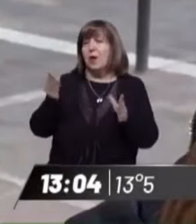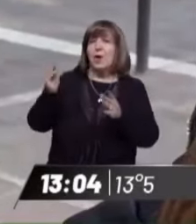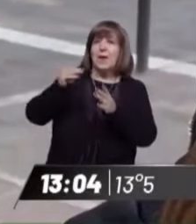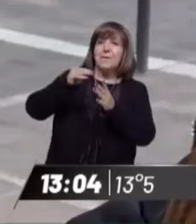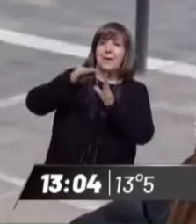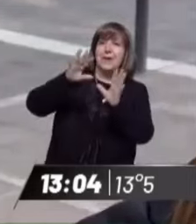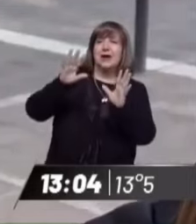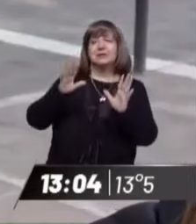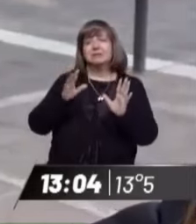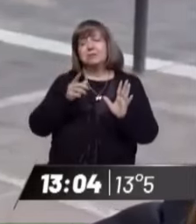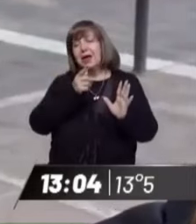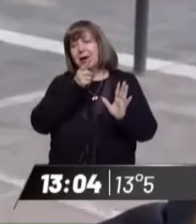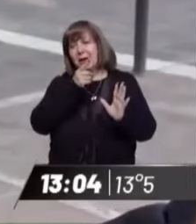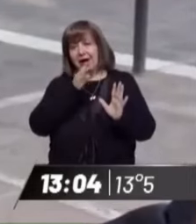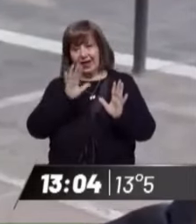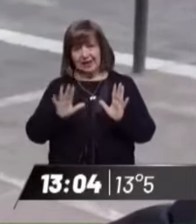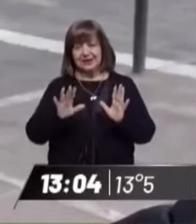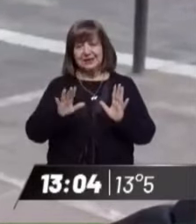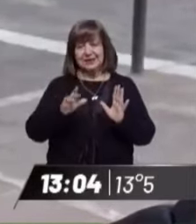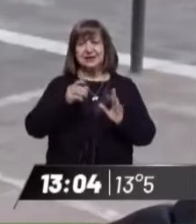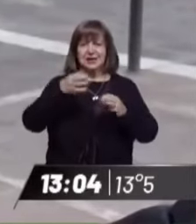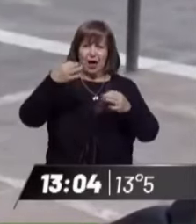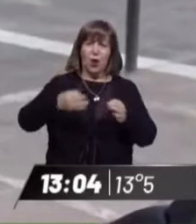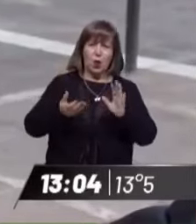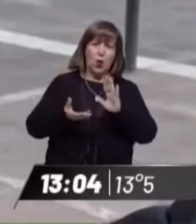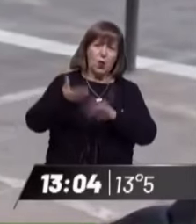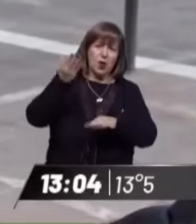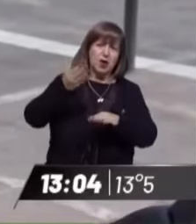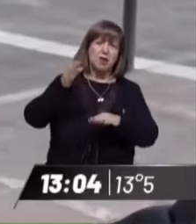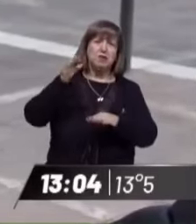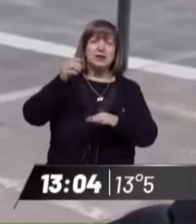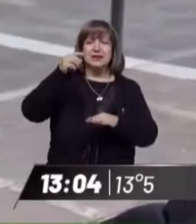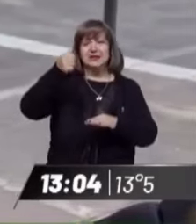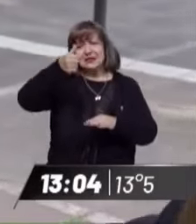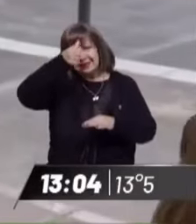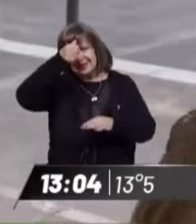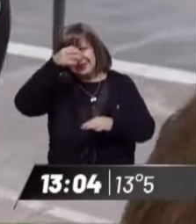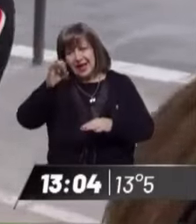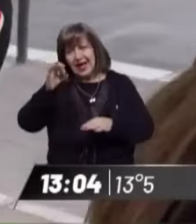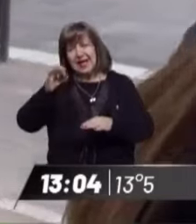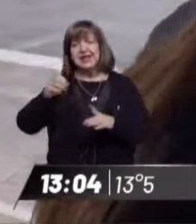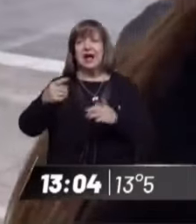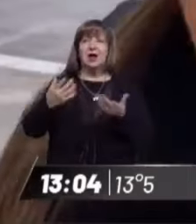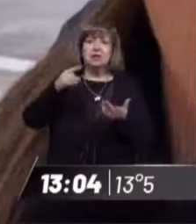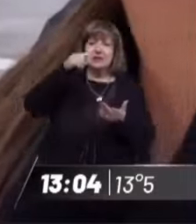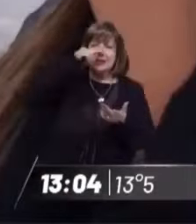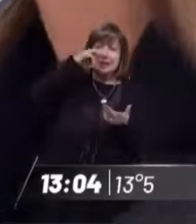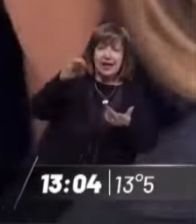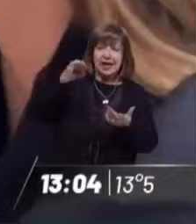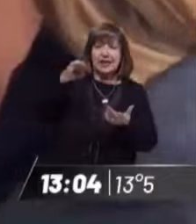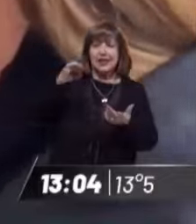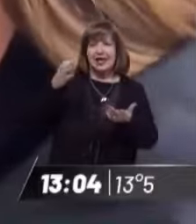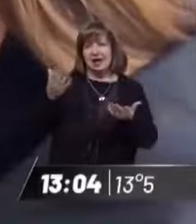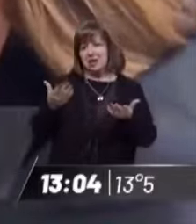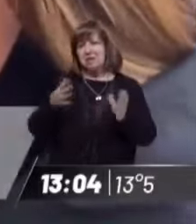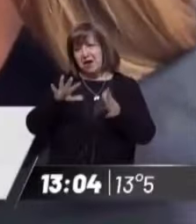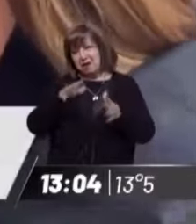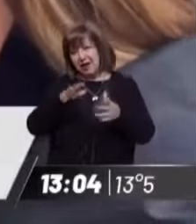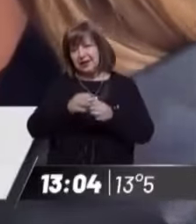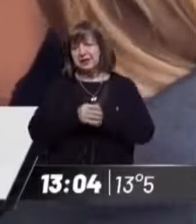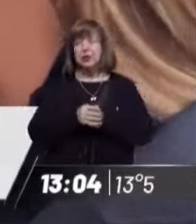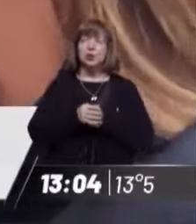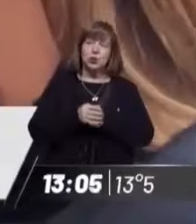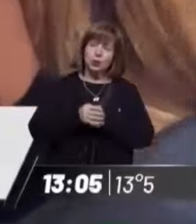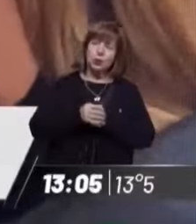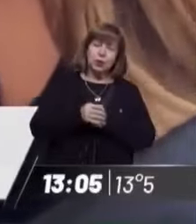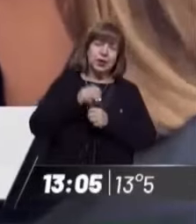decir, ahí el tema levanta un 60, un 70%. Bien, bien, porque estamos próximos a las